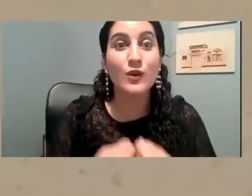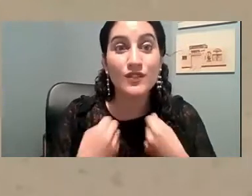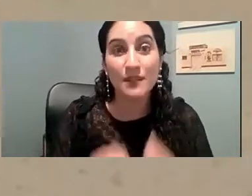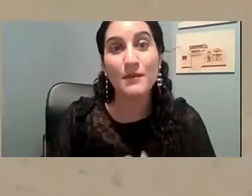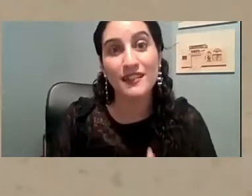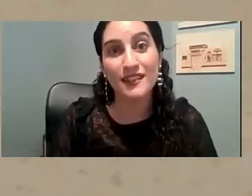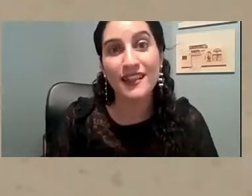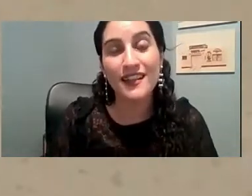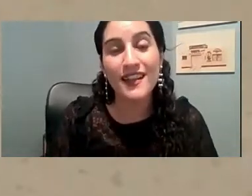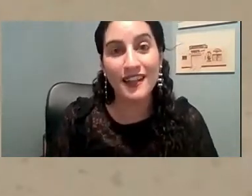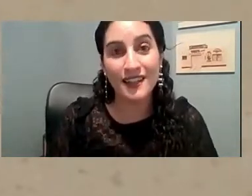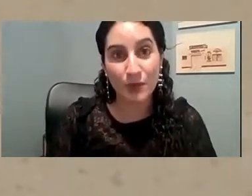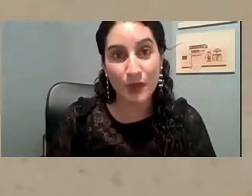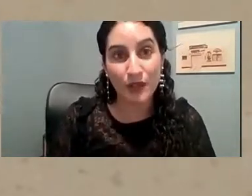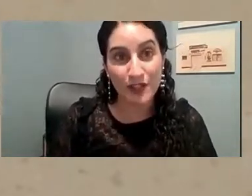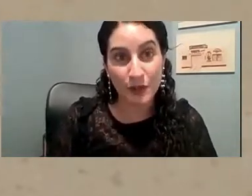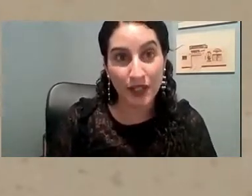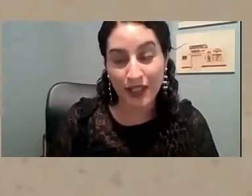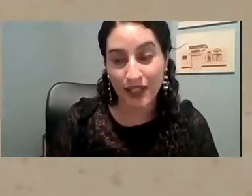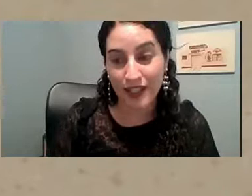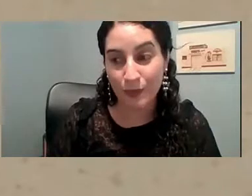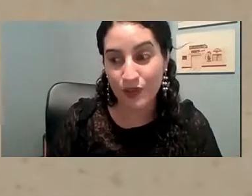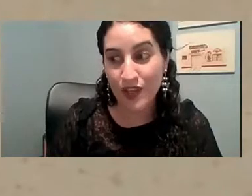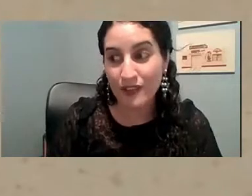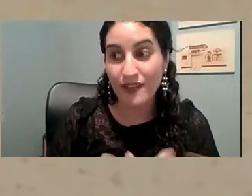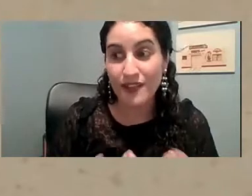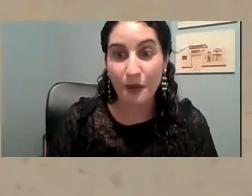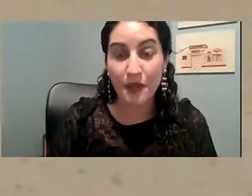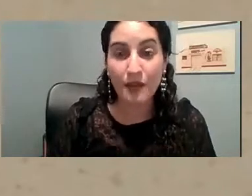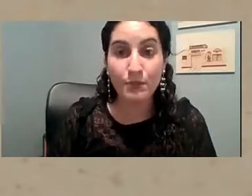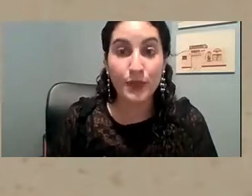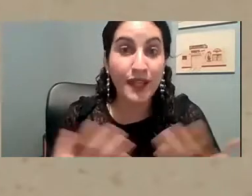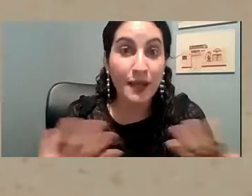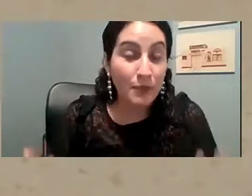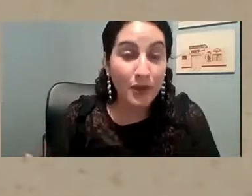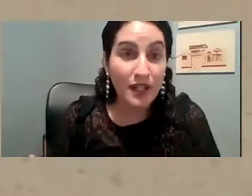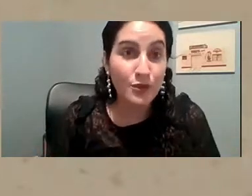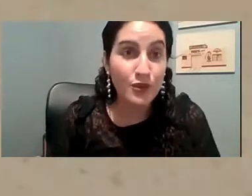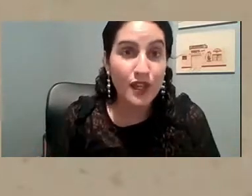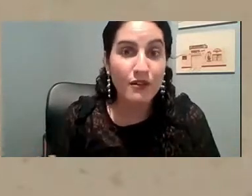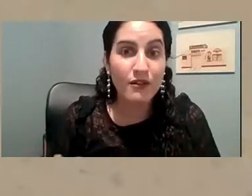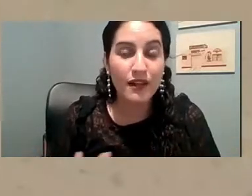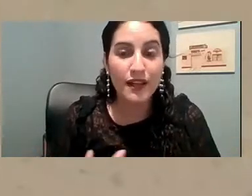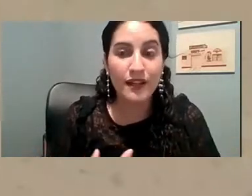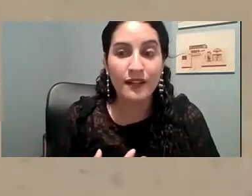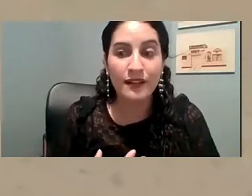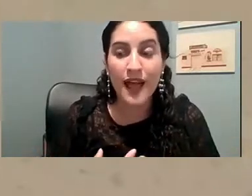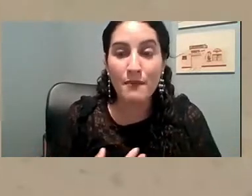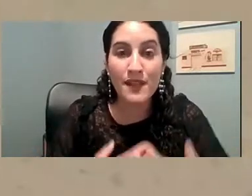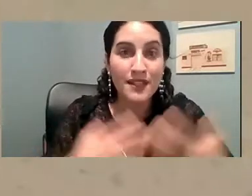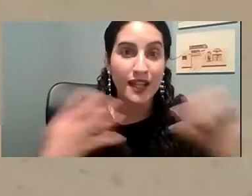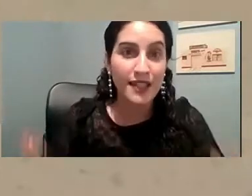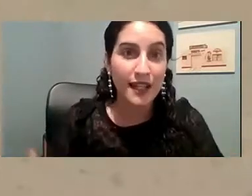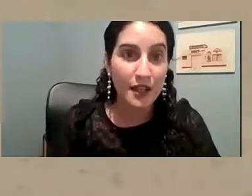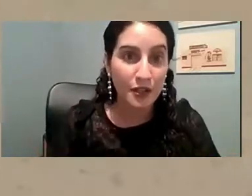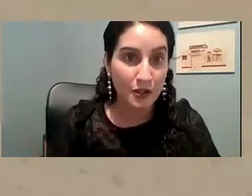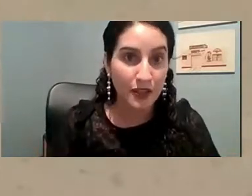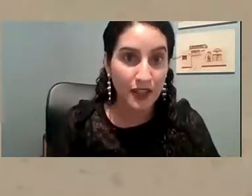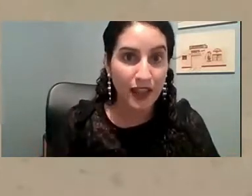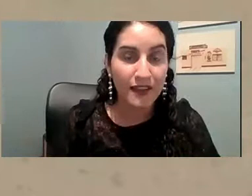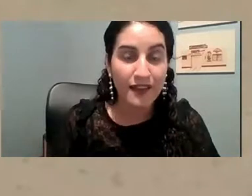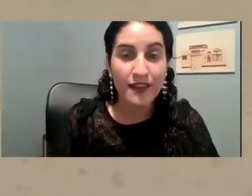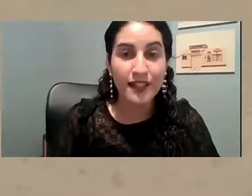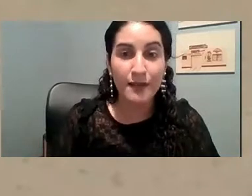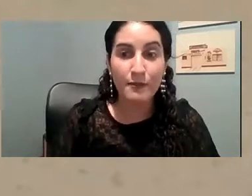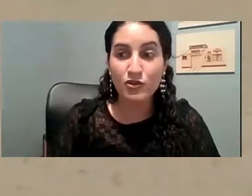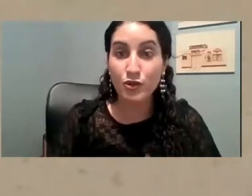que es justamente el tipo de conexiones que queremos desarrollar. Por ejemplo, en el museo, nada más en la sala de